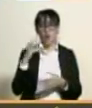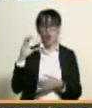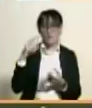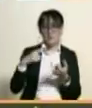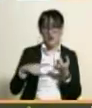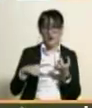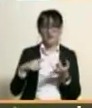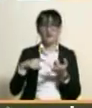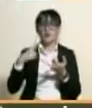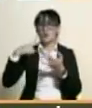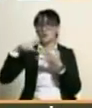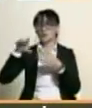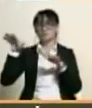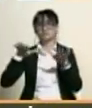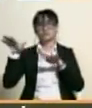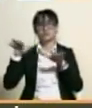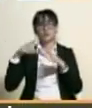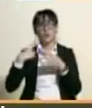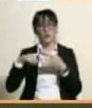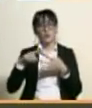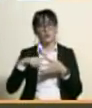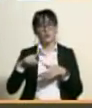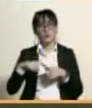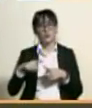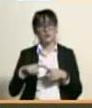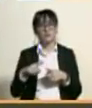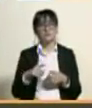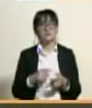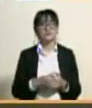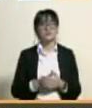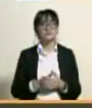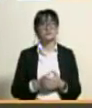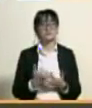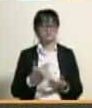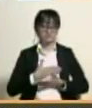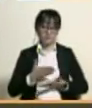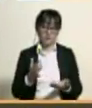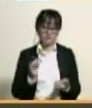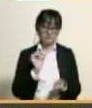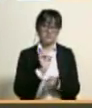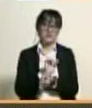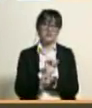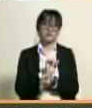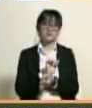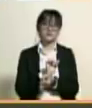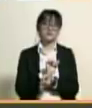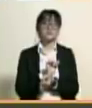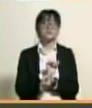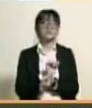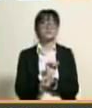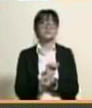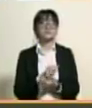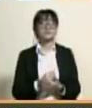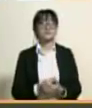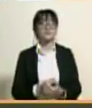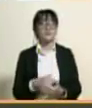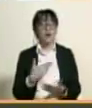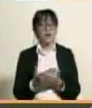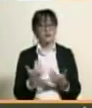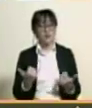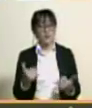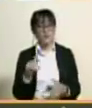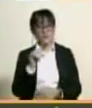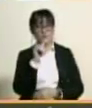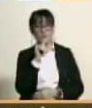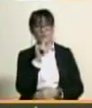nacionalidades colombianas y también otras nacionalidades, estos ciudadanos que serán puestos a la orden de la justicia venezolana. Esta es la información